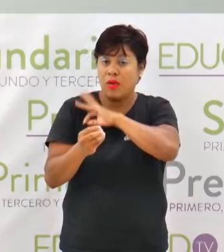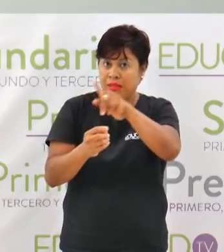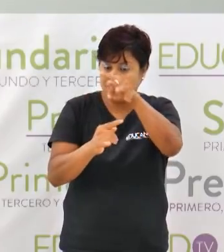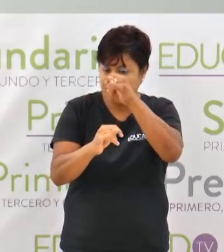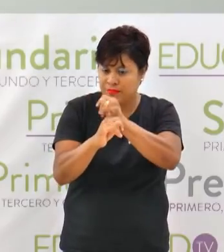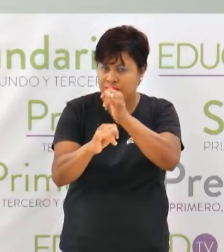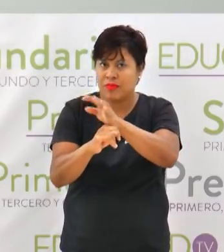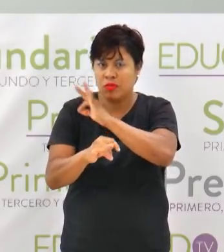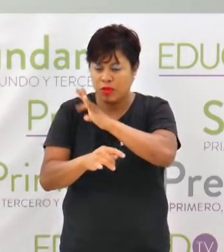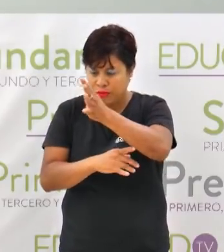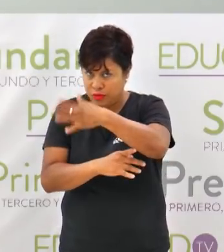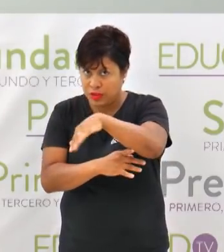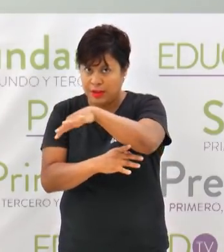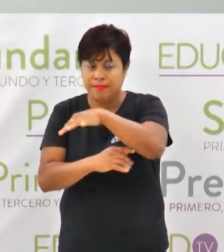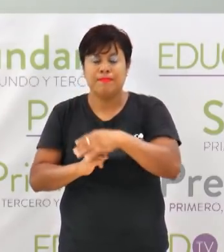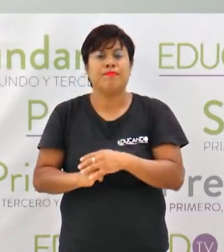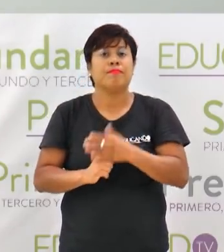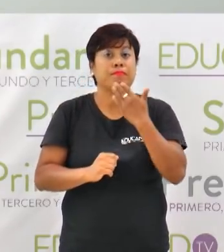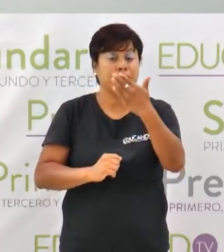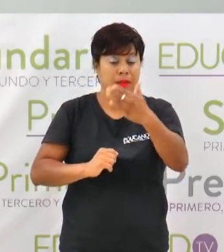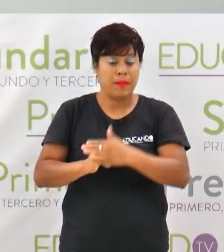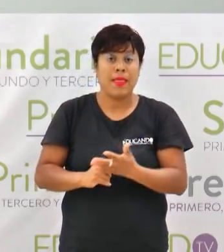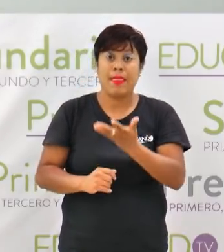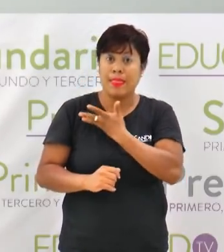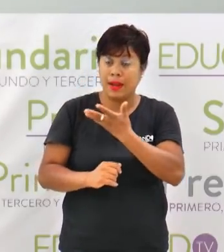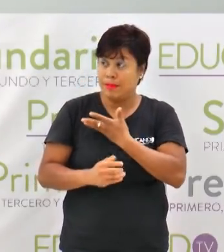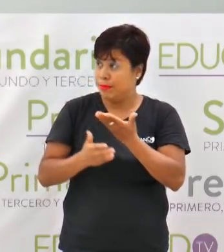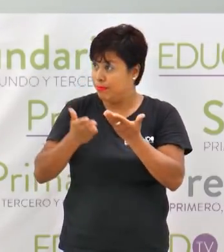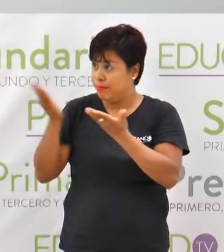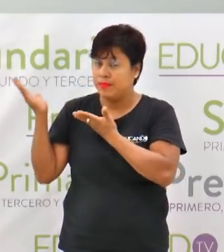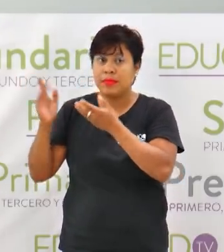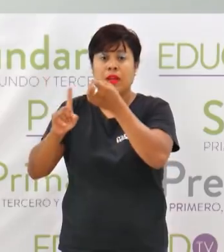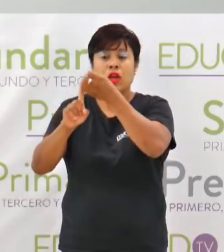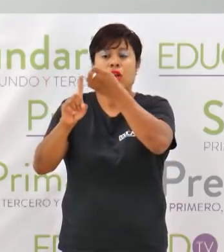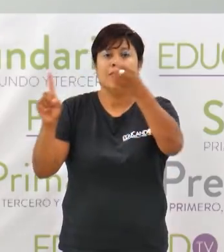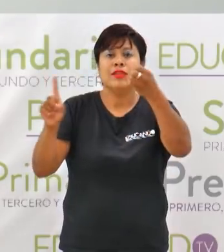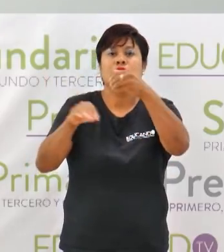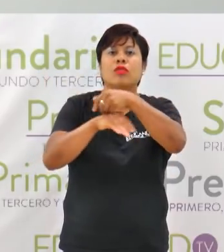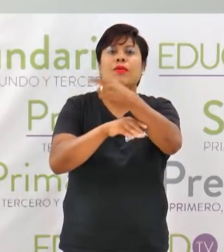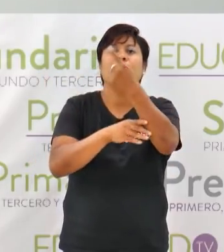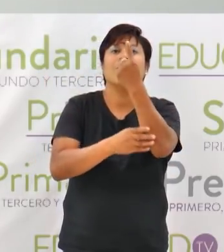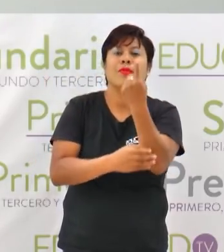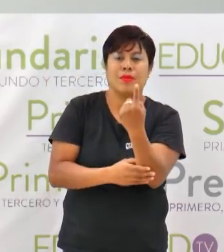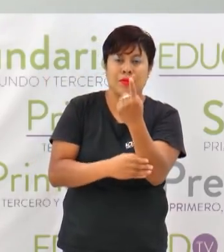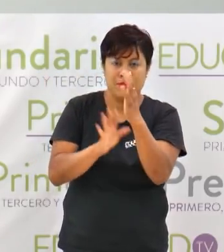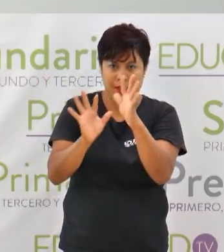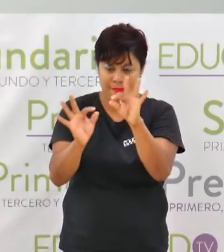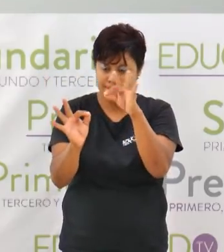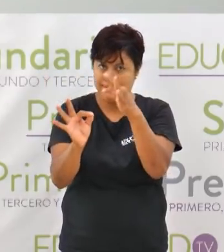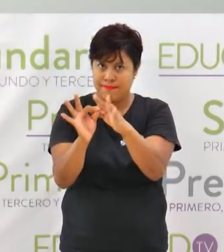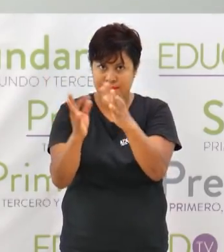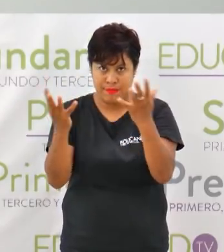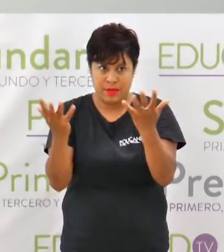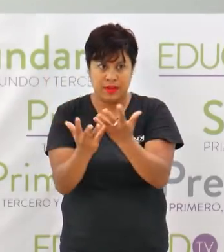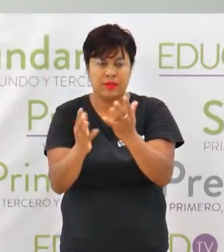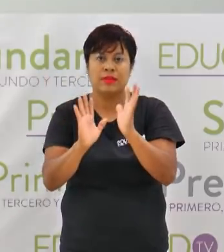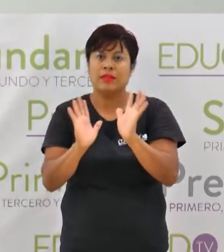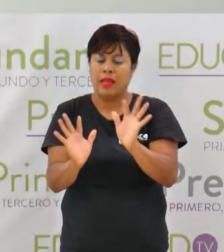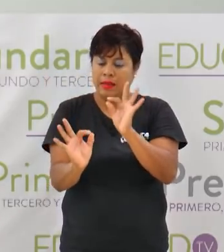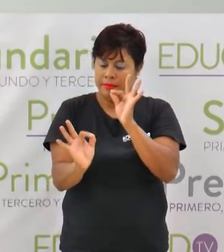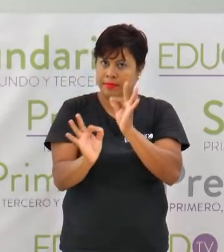encontrar. Muy bien, tenemos ya la oración número 1 realizada. Bien,